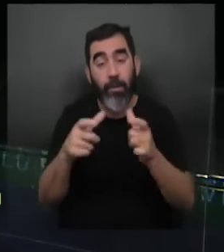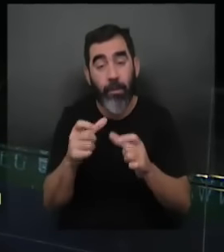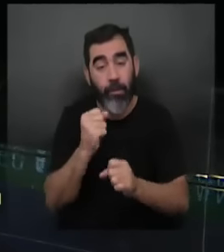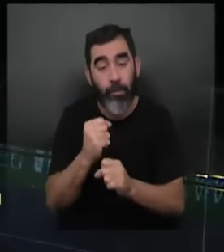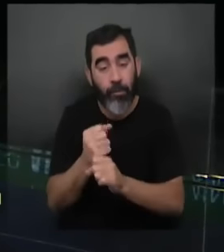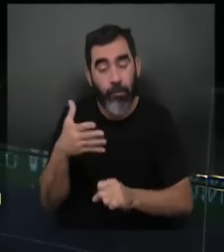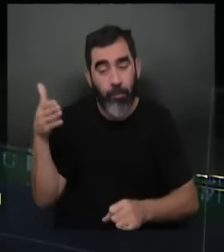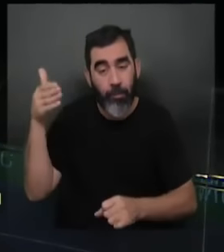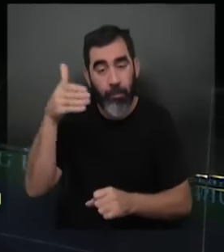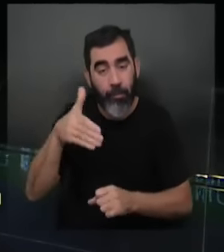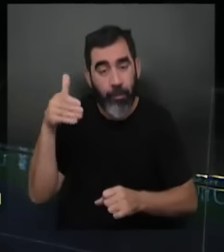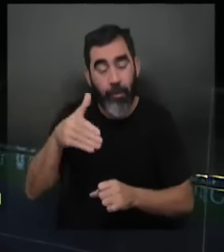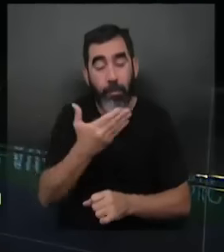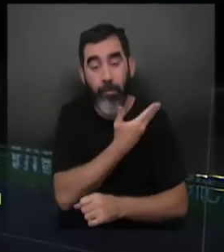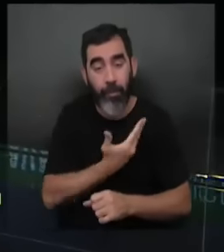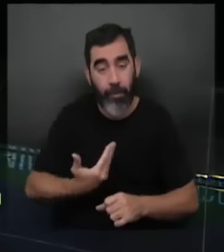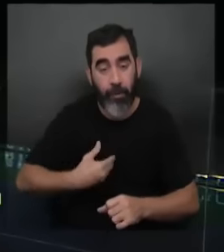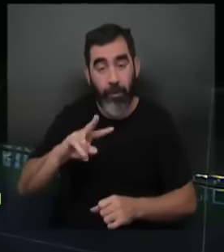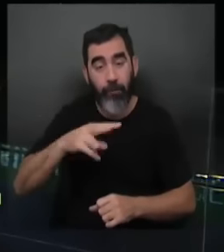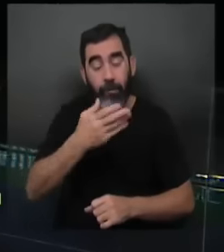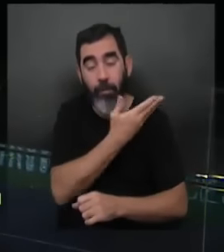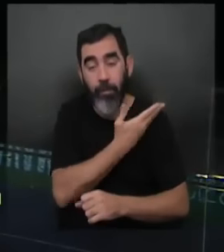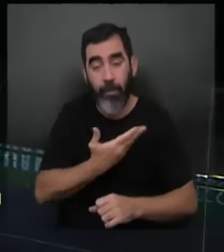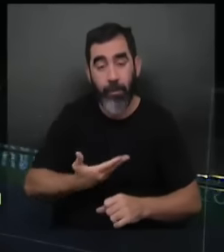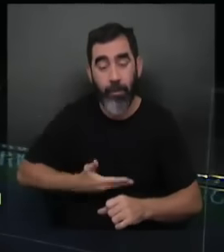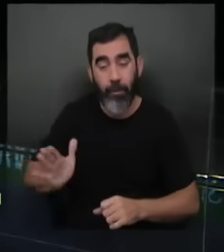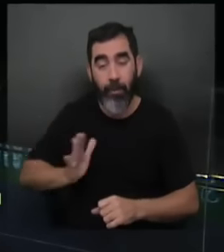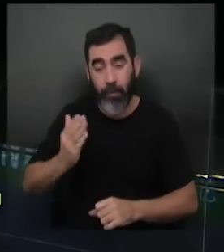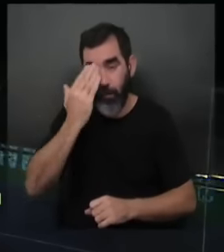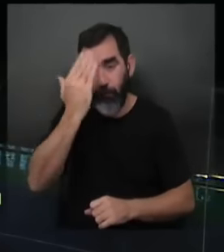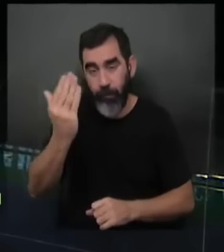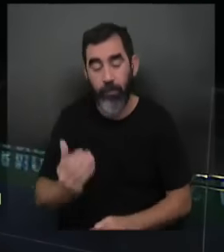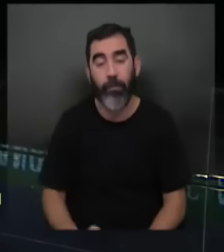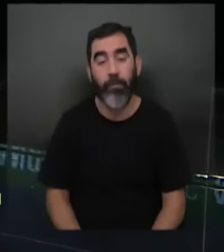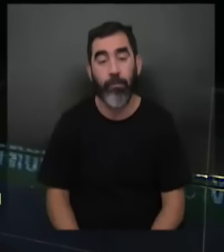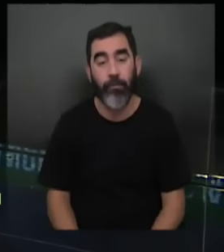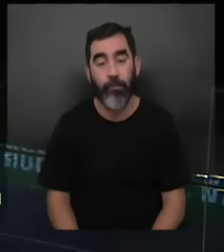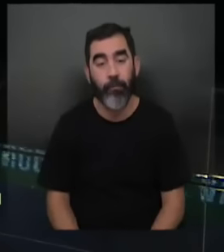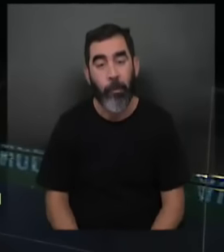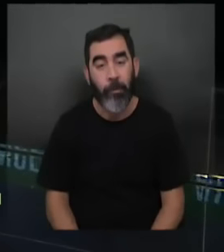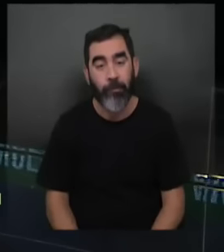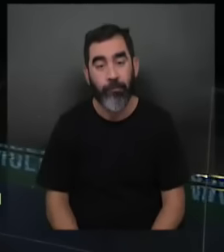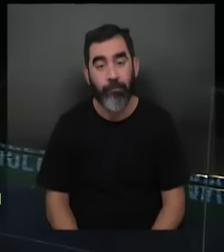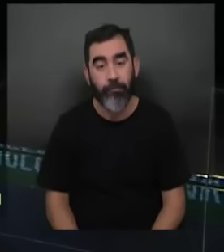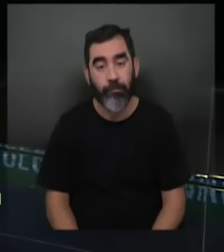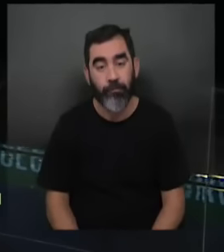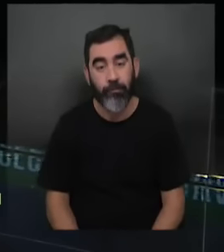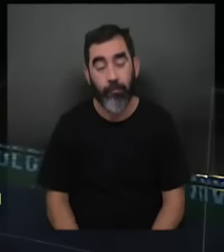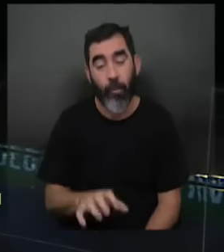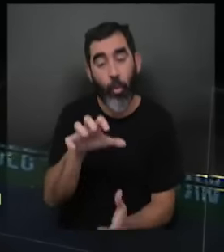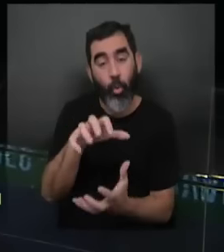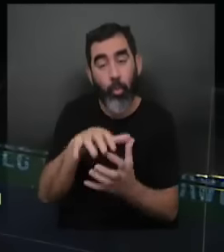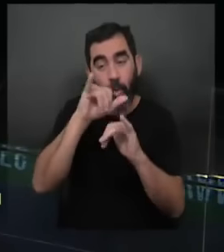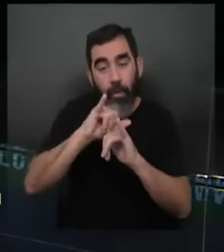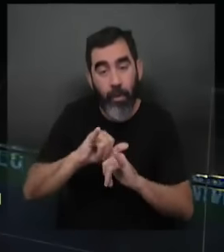participación de el presidente y vicepresidenta de el frente amplio Eh bueno allí van a instalar su Comando de